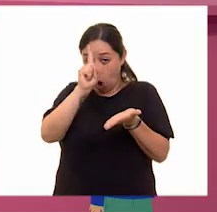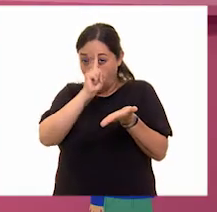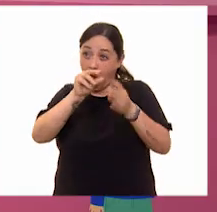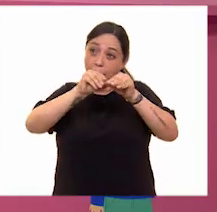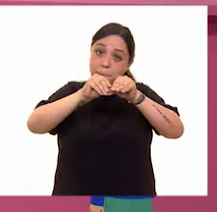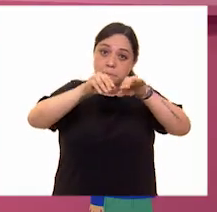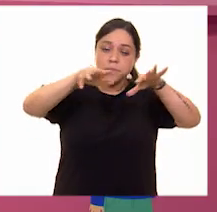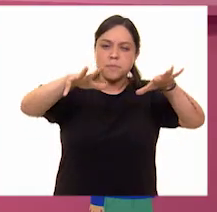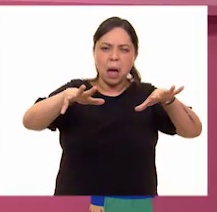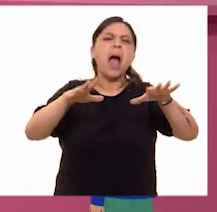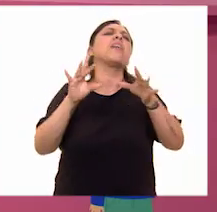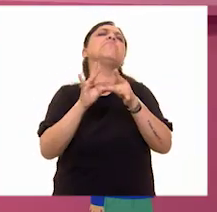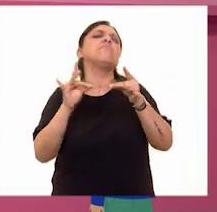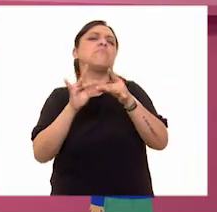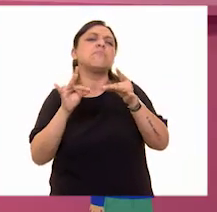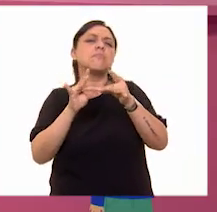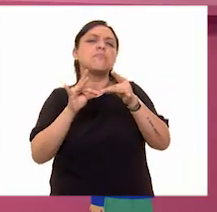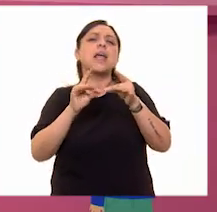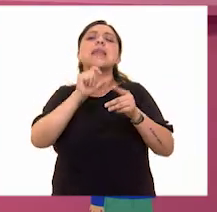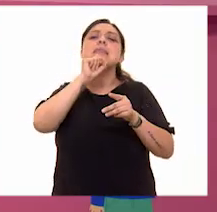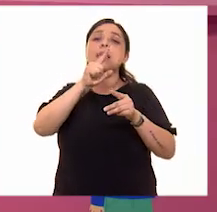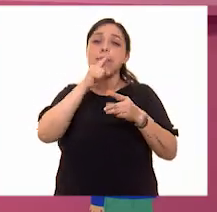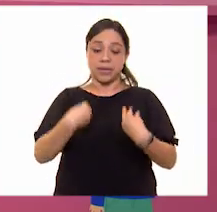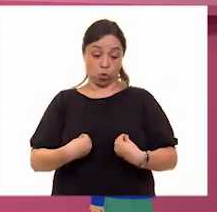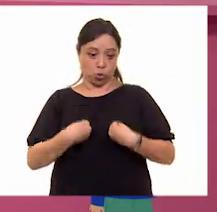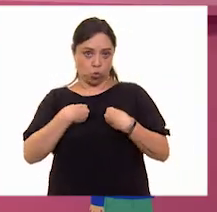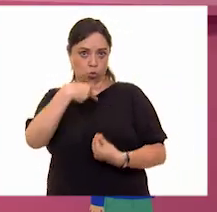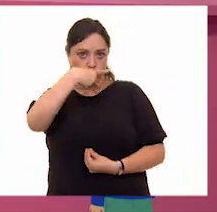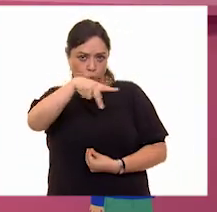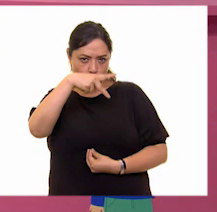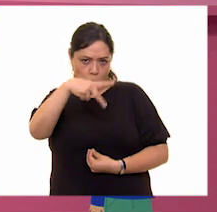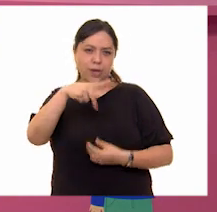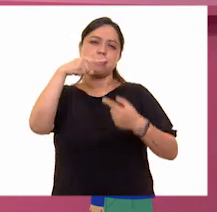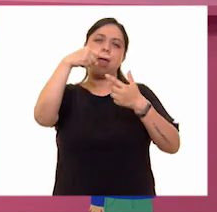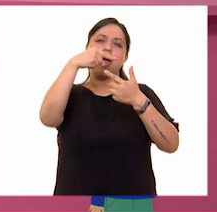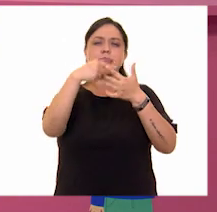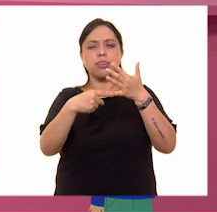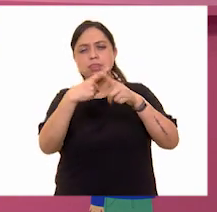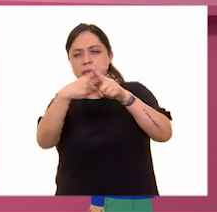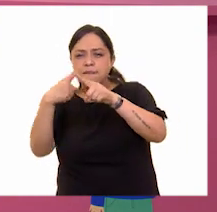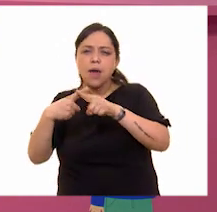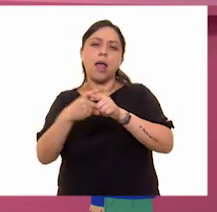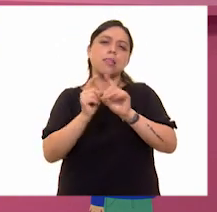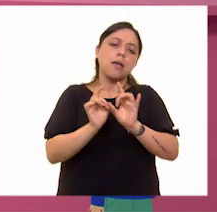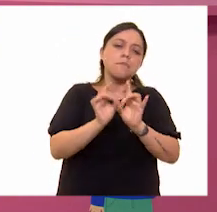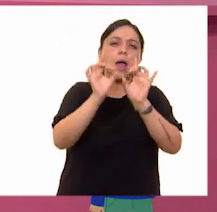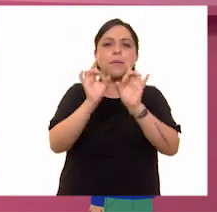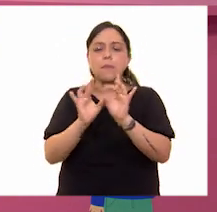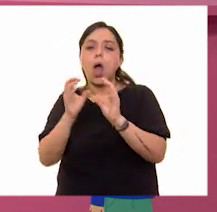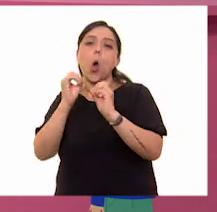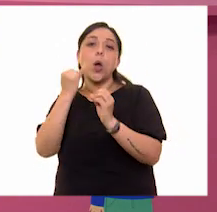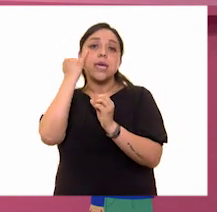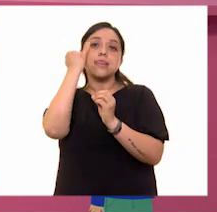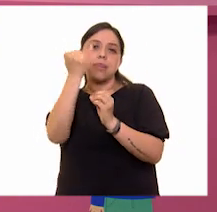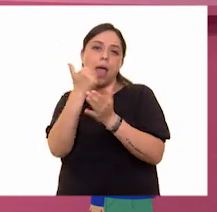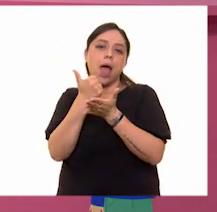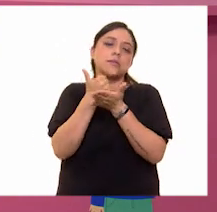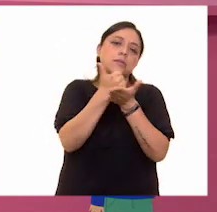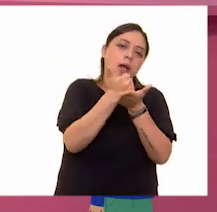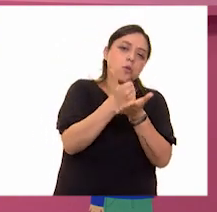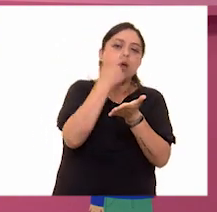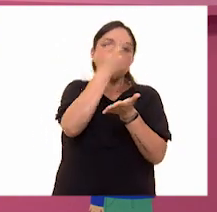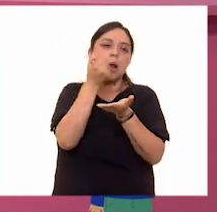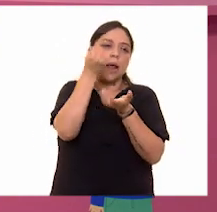También recopilamos datos biográficos para reconocer acontecimientos, situaciones o ideas que influyeron en las obras de Francisco